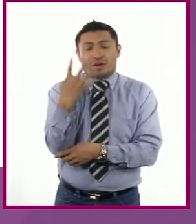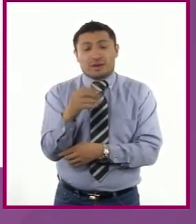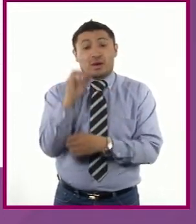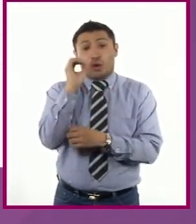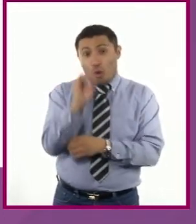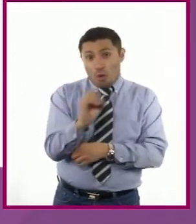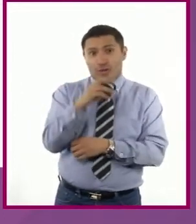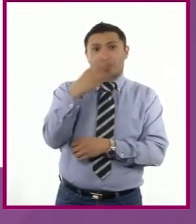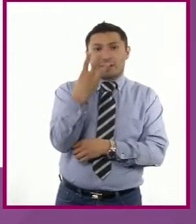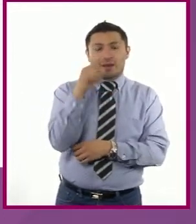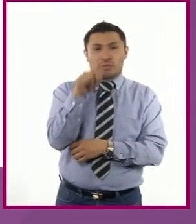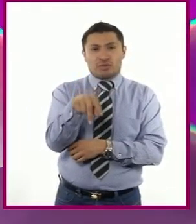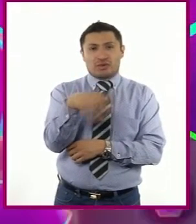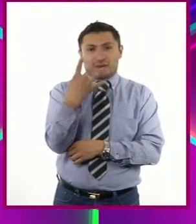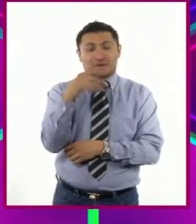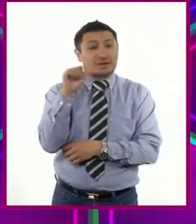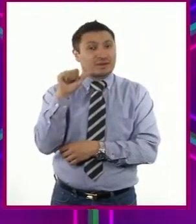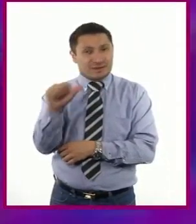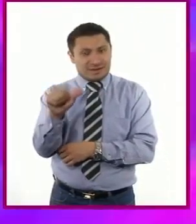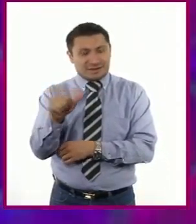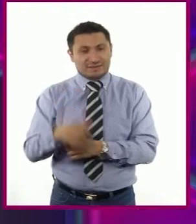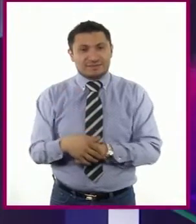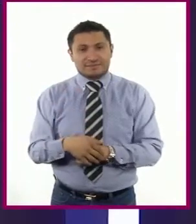a 3.1416.